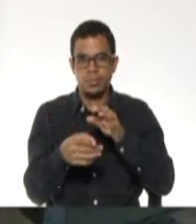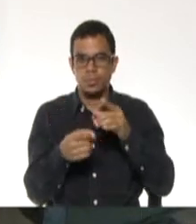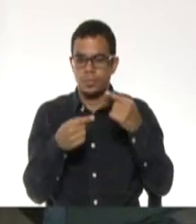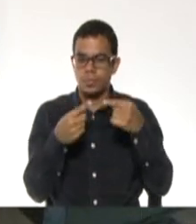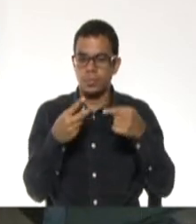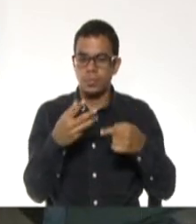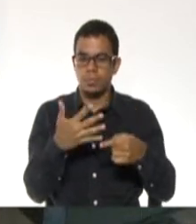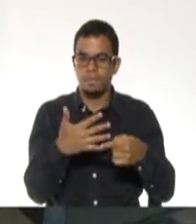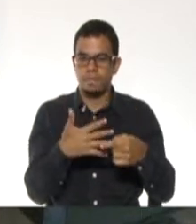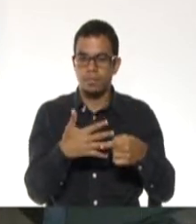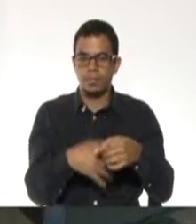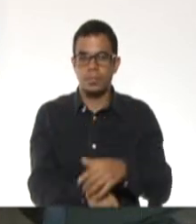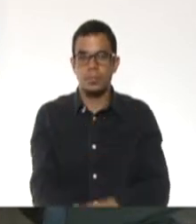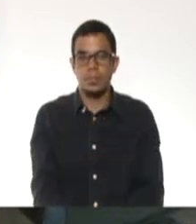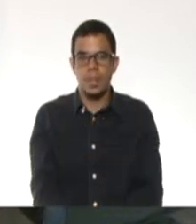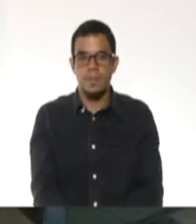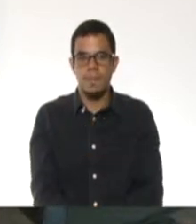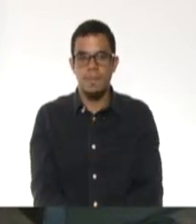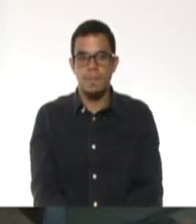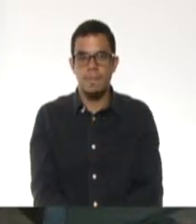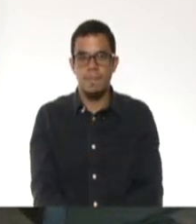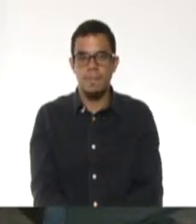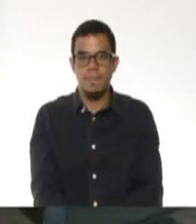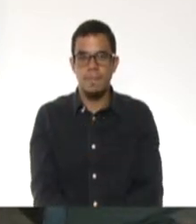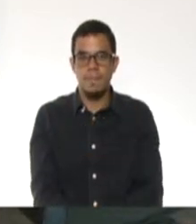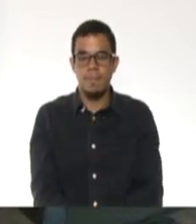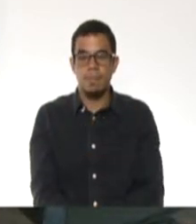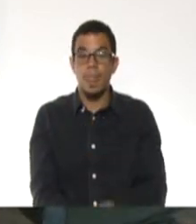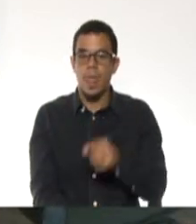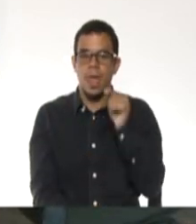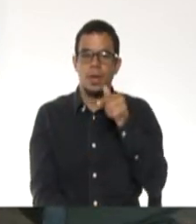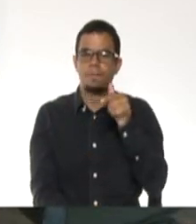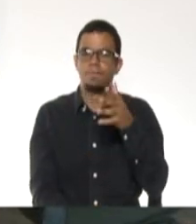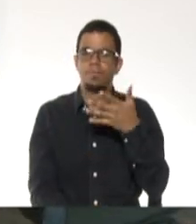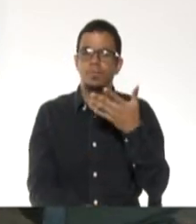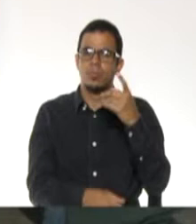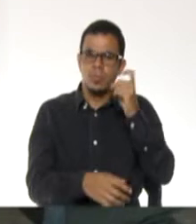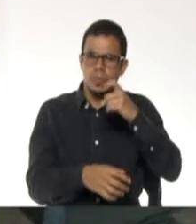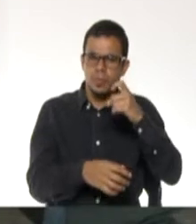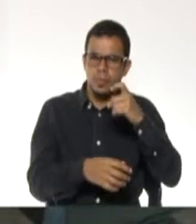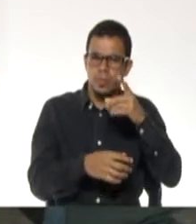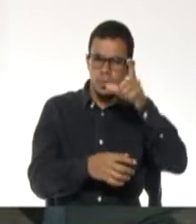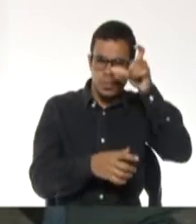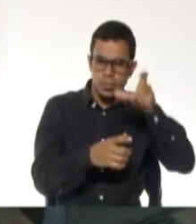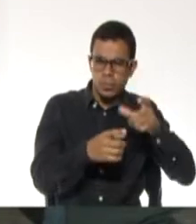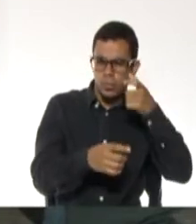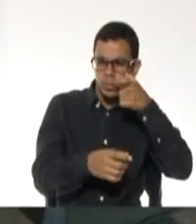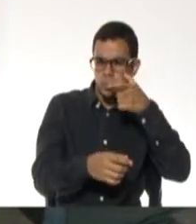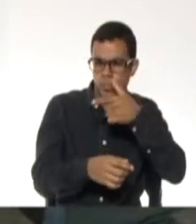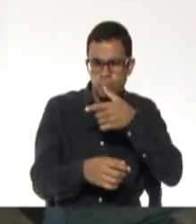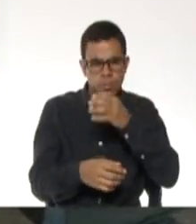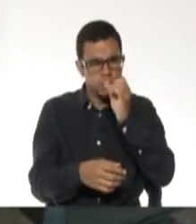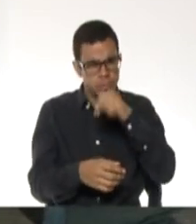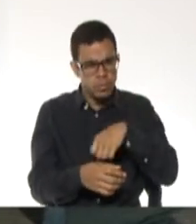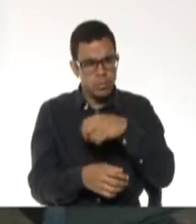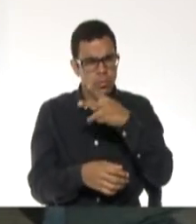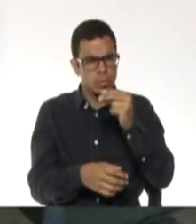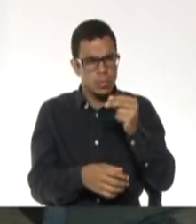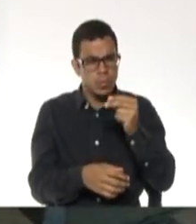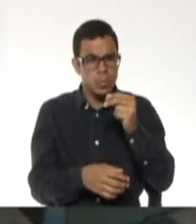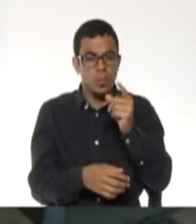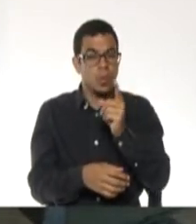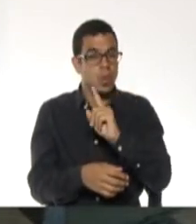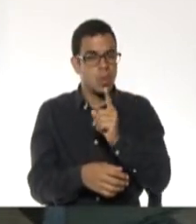los estudiantes allá, nuestros muchachos, nuestras muchachas, ¿pueden hacer esto sin necesidad de supervisión o por seguridad hay que supervisar?